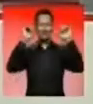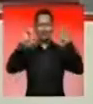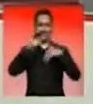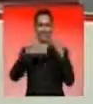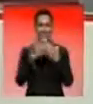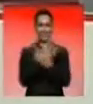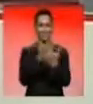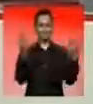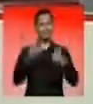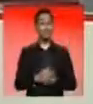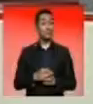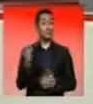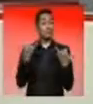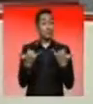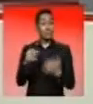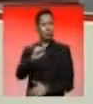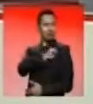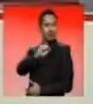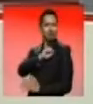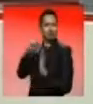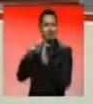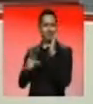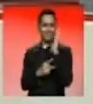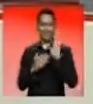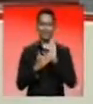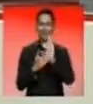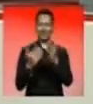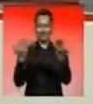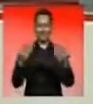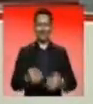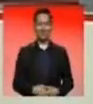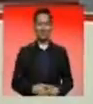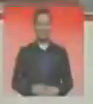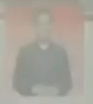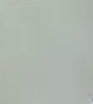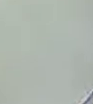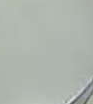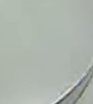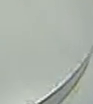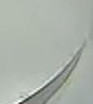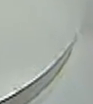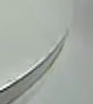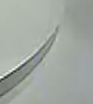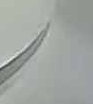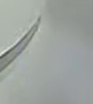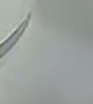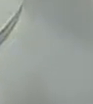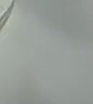televidentes, ustedes se quedan en compañía de los amigazos. Muy buenas noches.